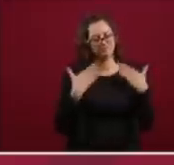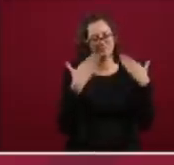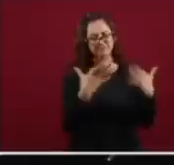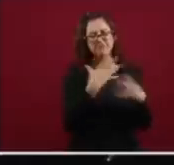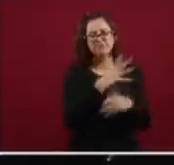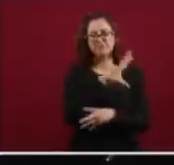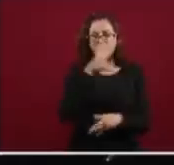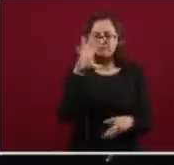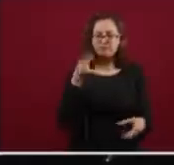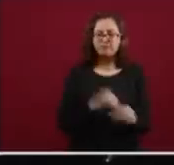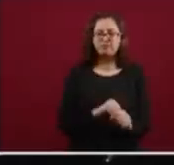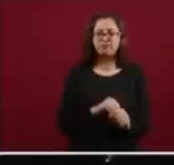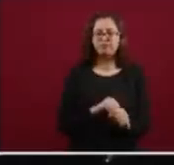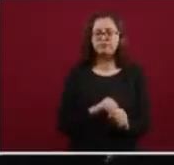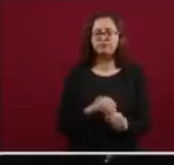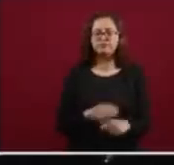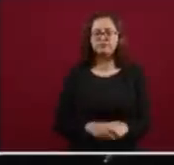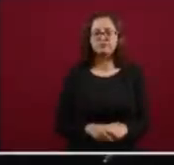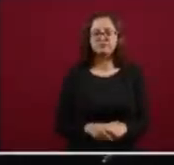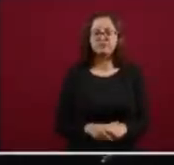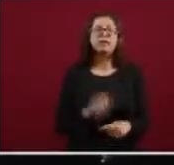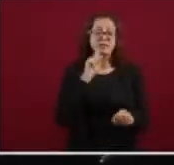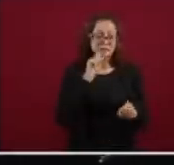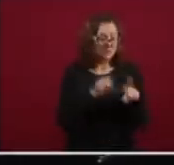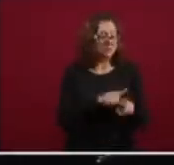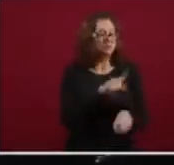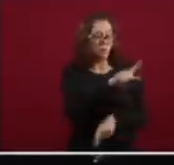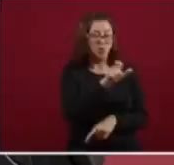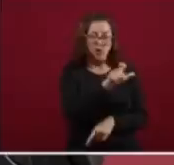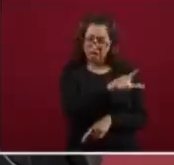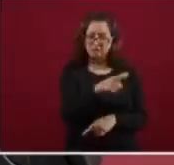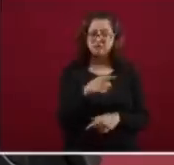entonces además fue periodista